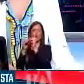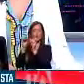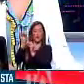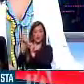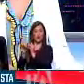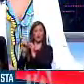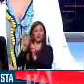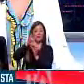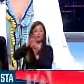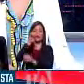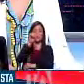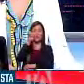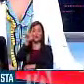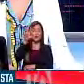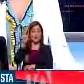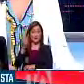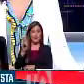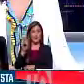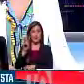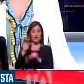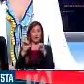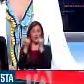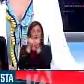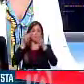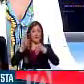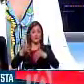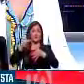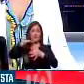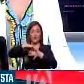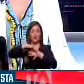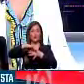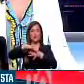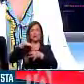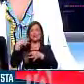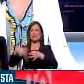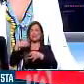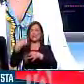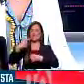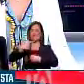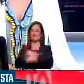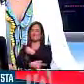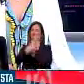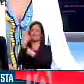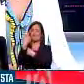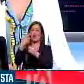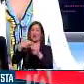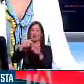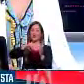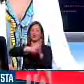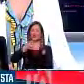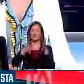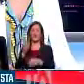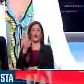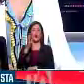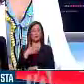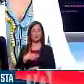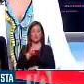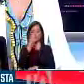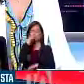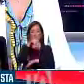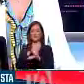de 136 asambleístas presentes, el pleno de la asamblea cesó a Celi. Hola María Gracia, ¿cómo estás? Buenas tardes. Hola, ¿cómo estás